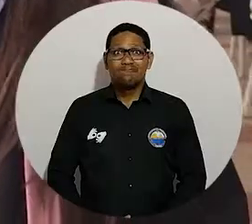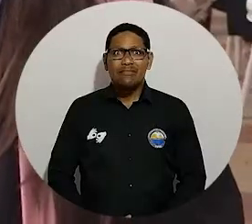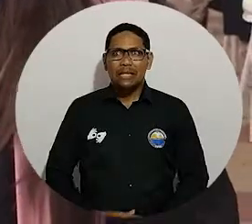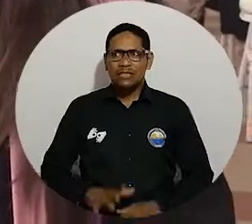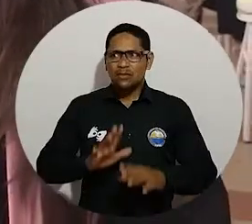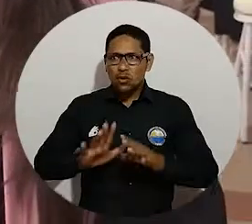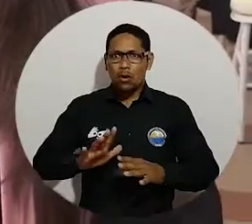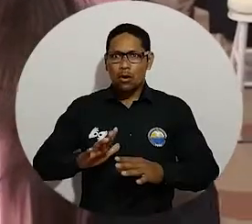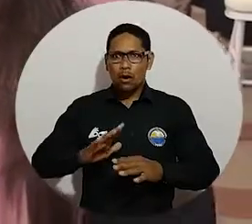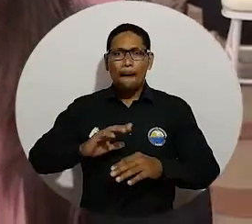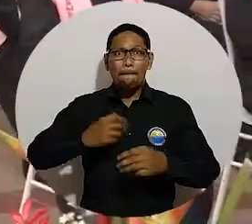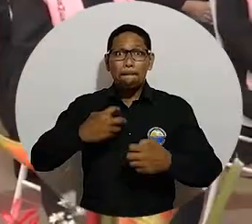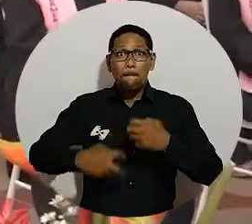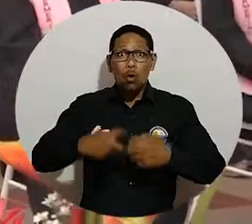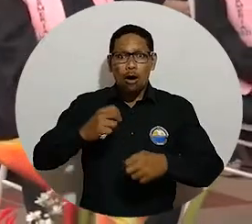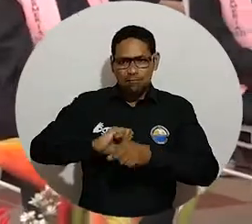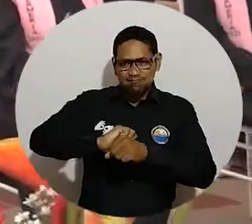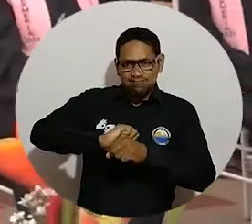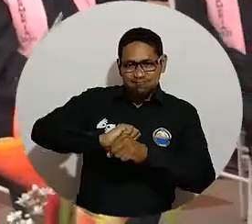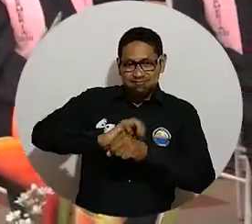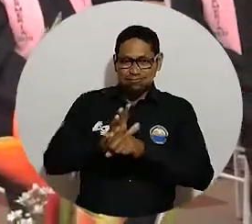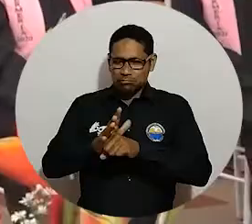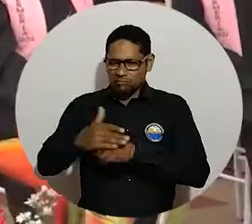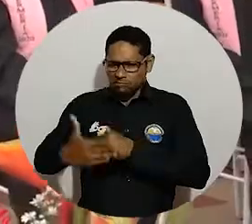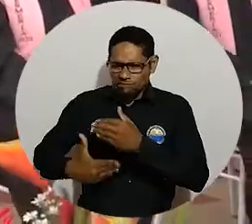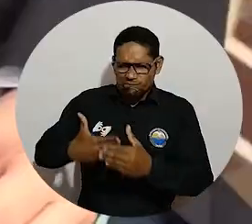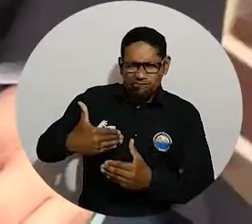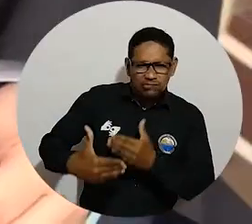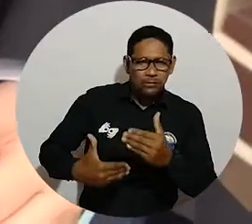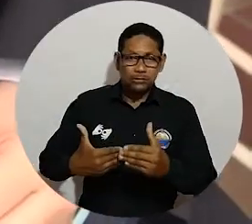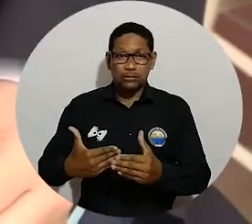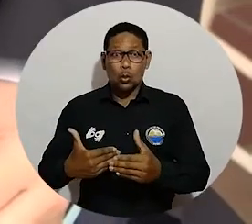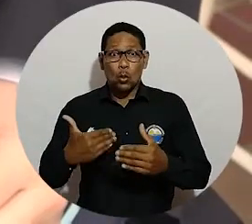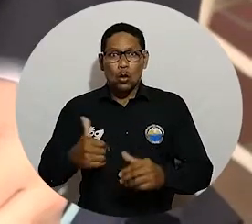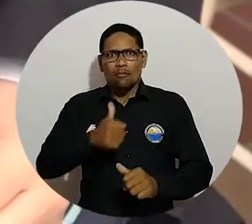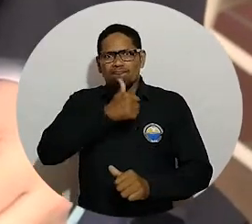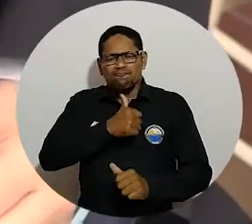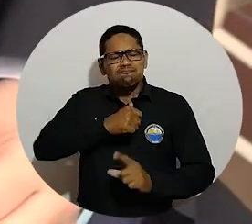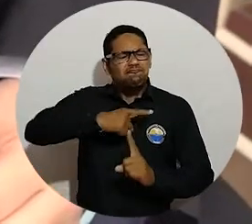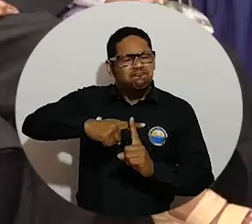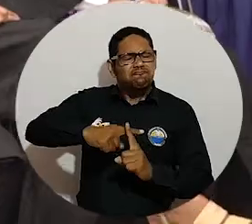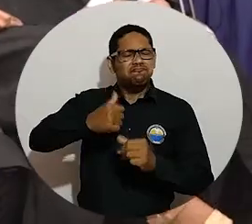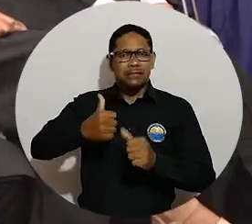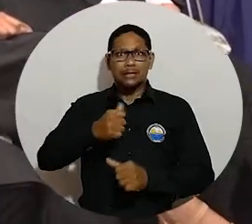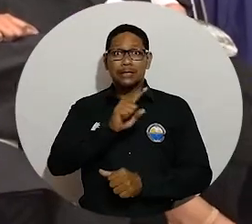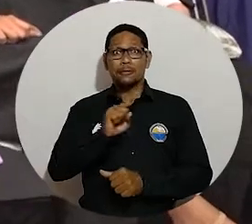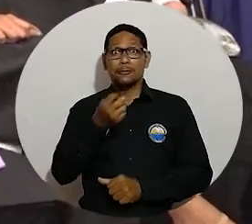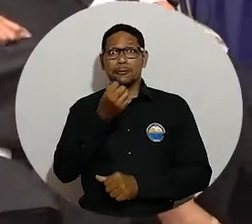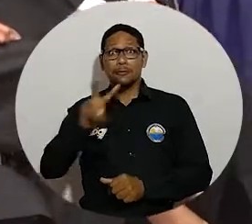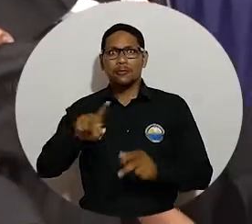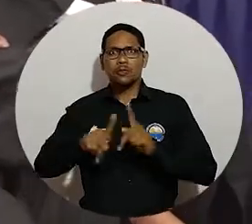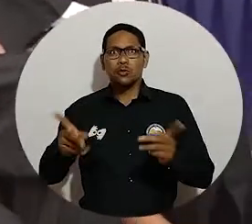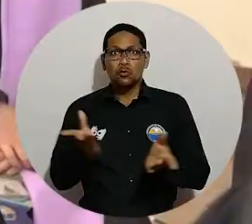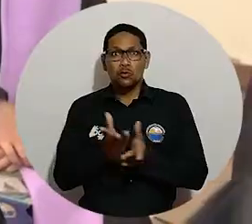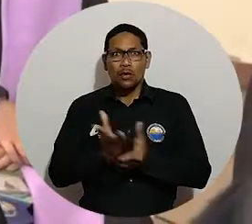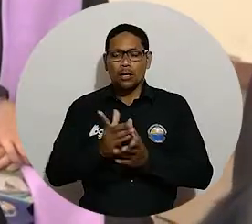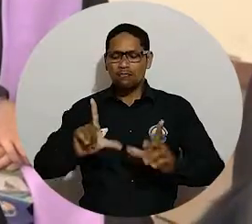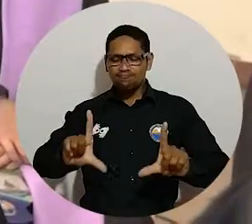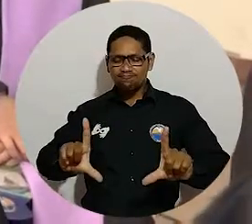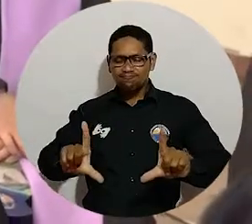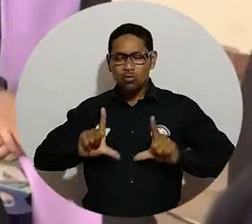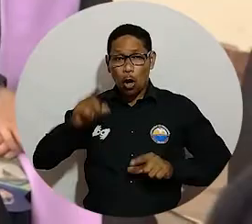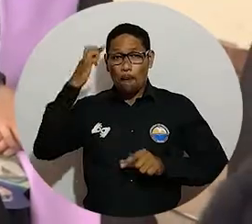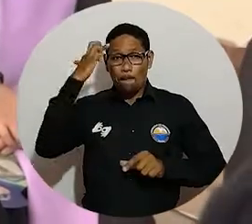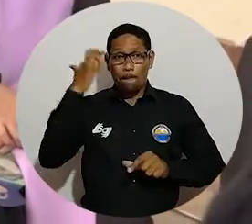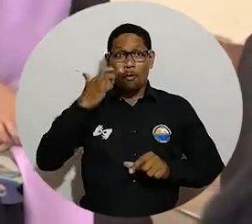Luego de afrontar con resiliencia y vencer las adversidades que trajo consigo la pandemia, 112 estudiantes de la Facultad de Ciencias de la Salud